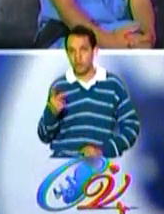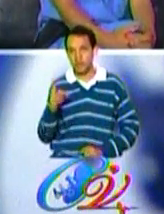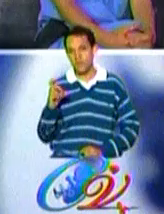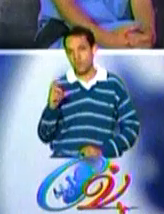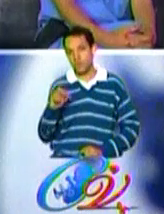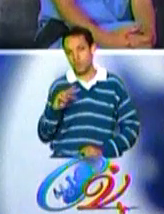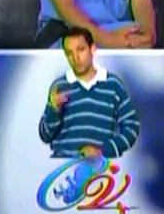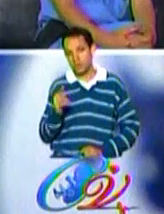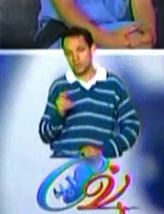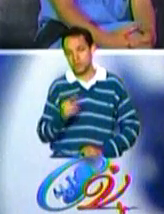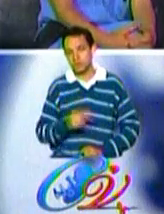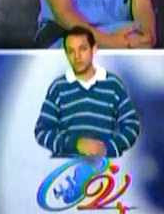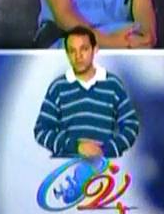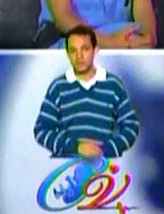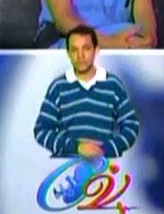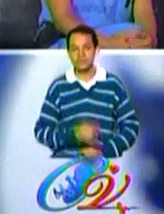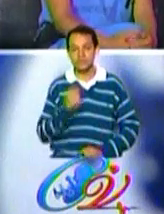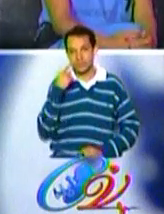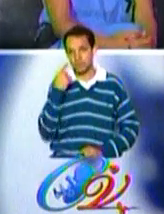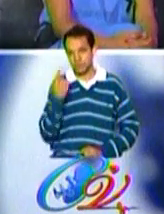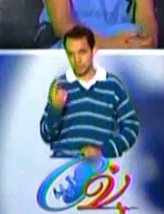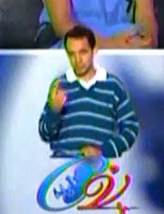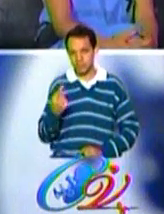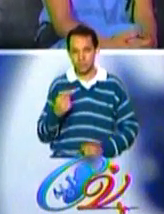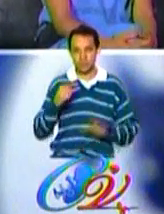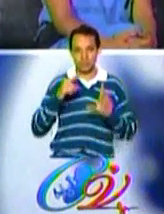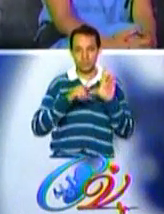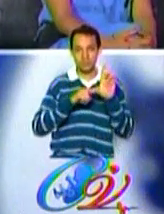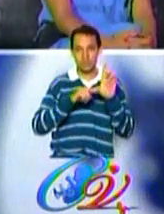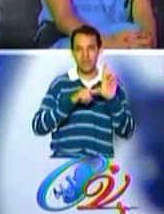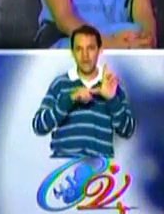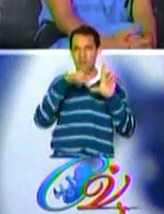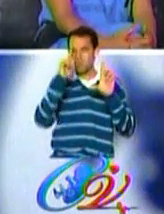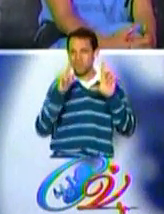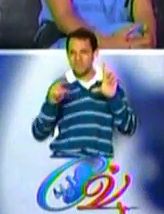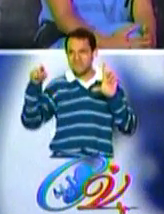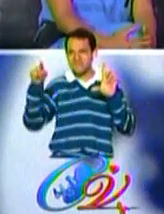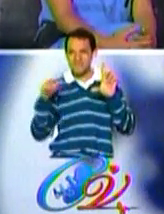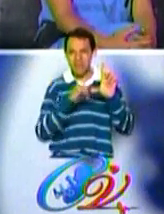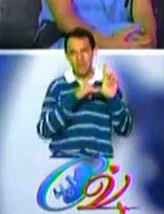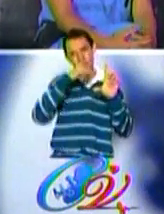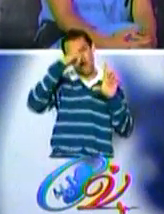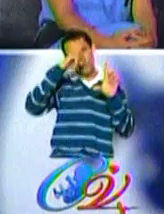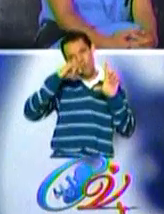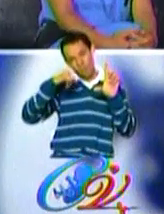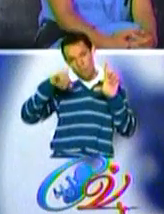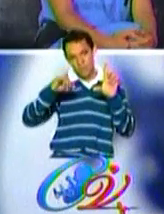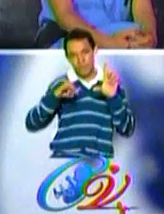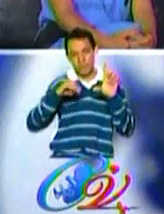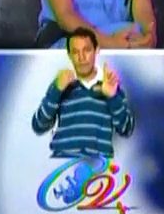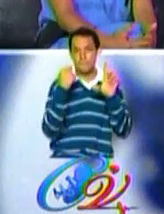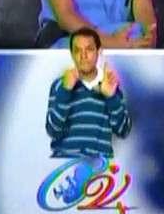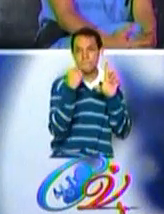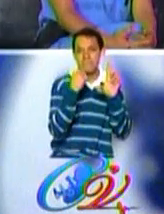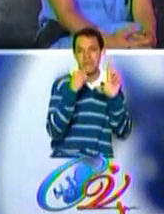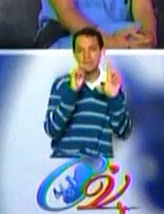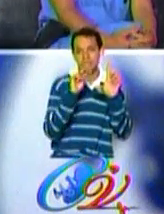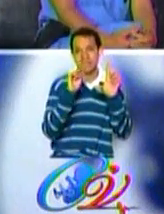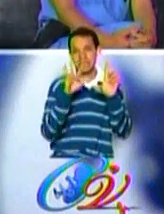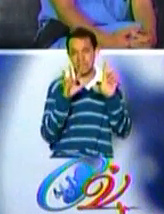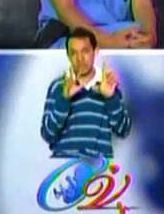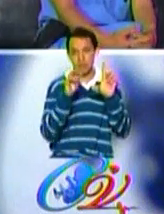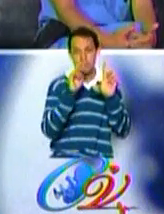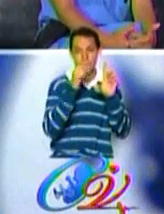eso. Entonces, bueno, ahí muestra más o menos cuánto es el voltaje normal, debe ser de menos 25 milivoltios,